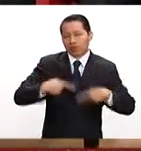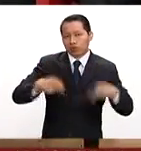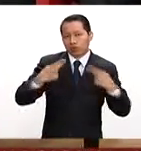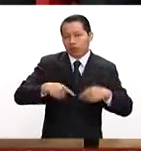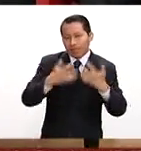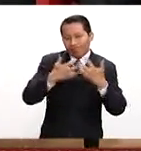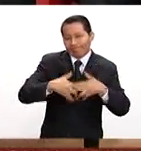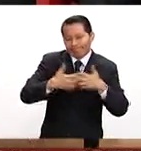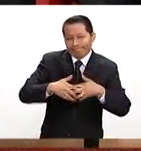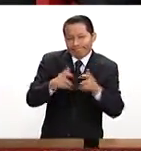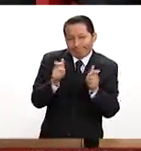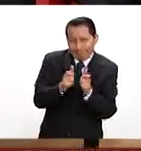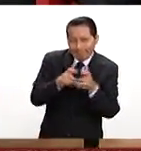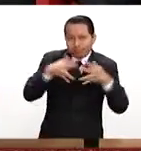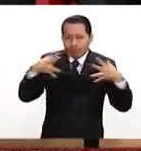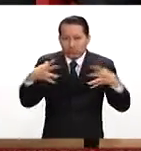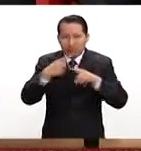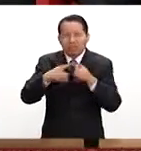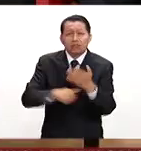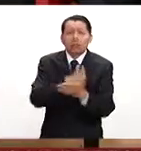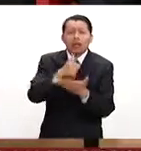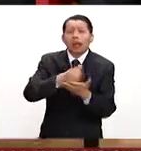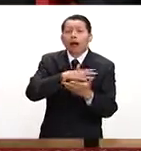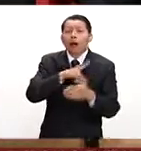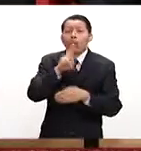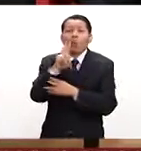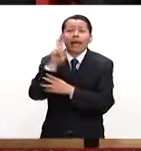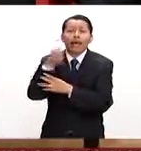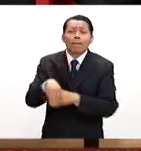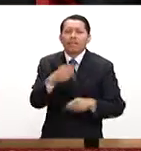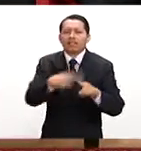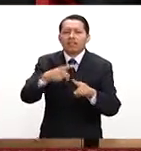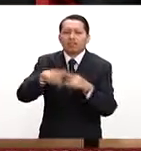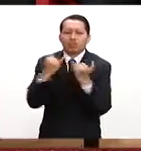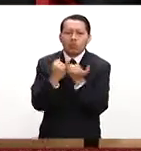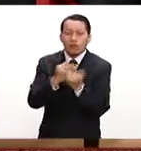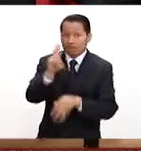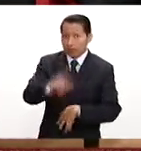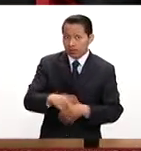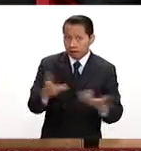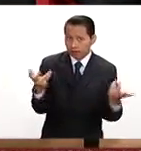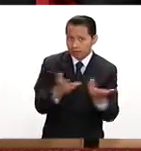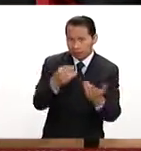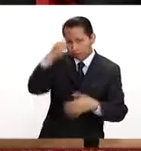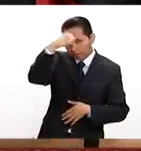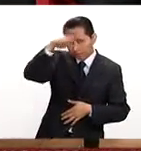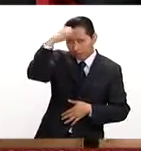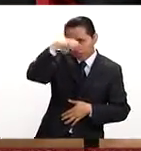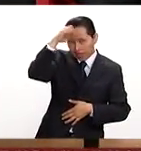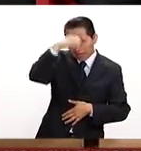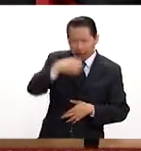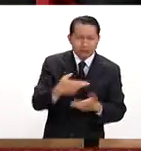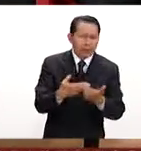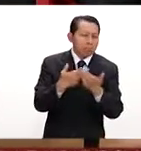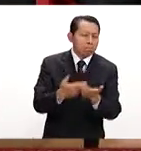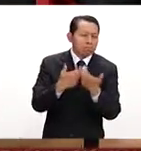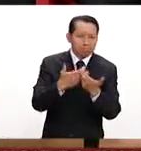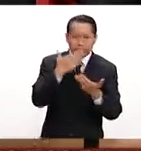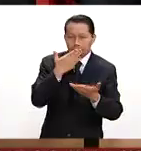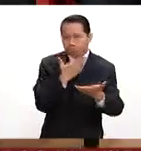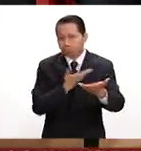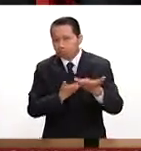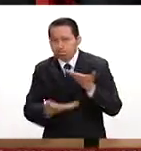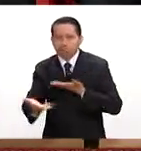empresarios en todas las ciudades en las que tenemos campus de la universidad y ha sido verdaderamente una experiencia riquísima. Platicar